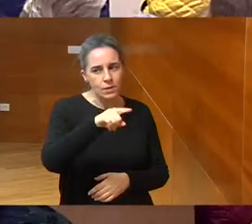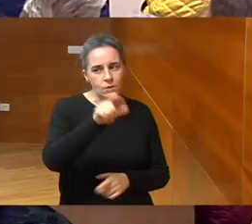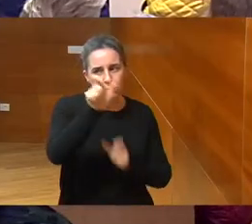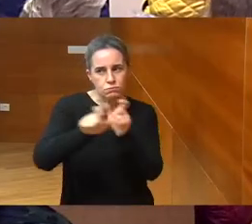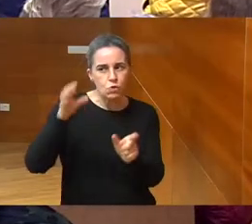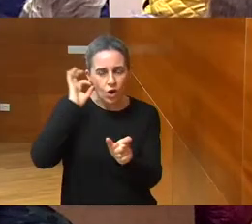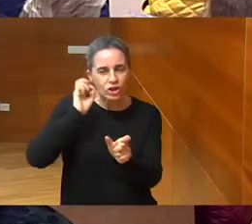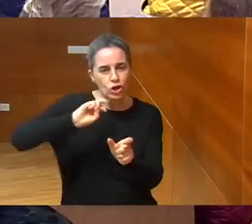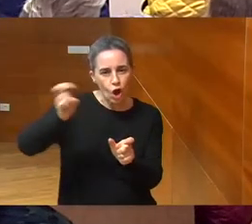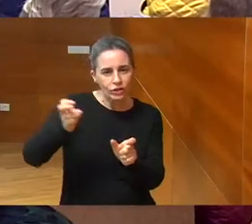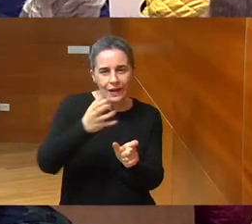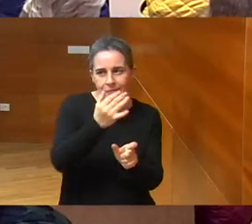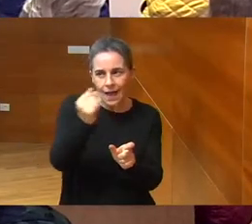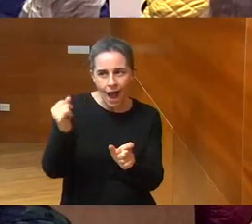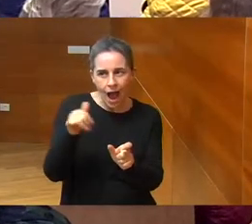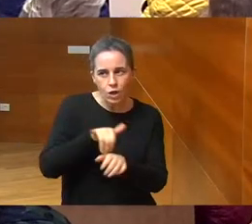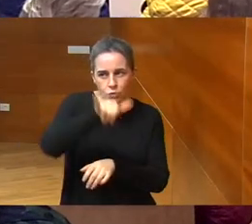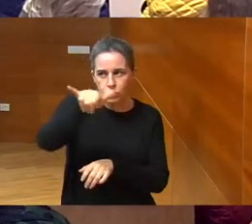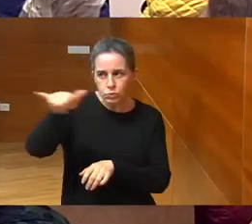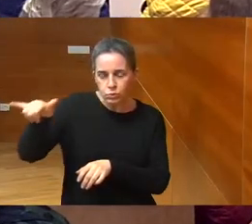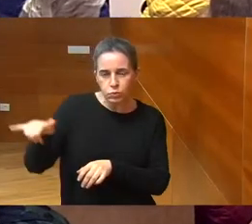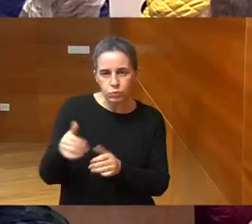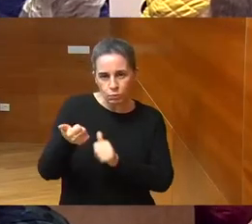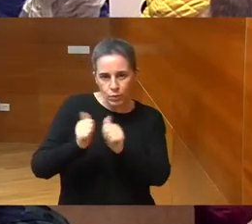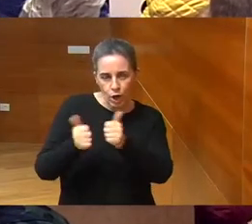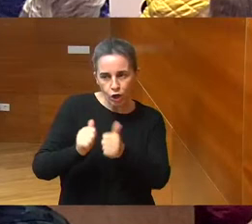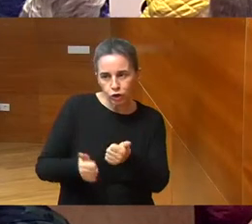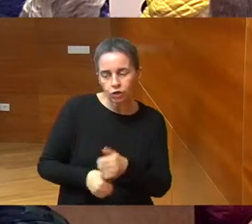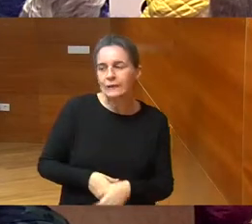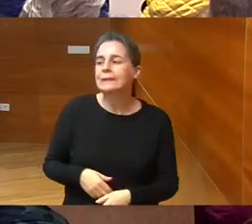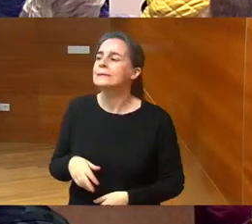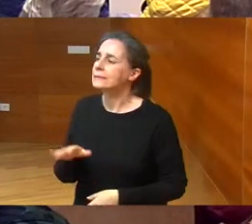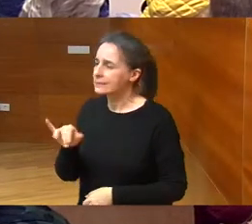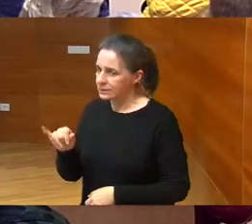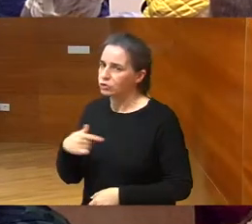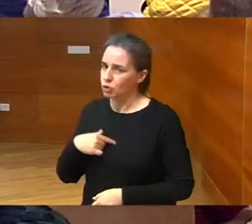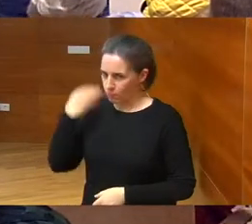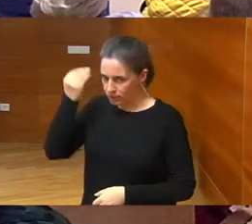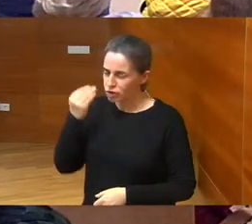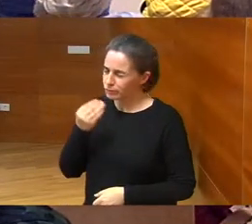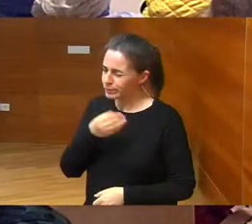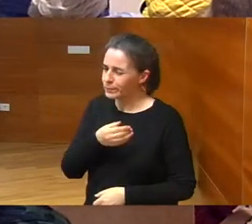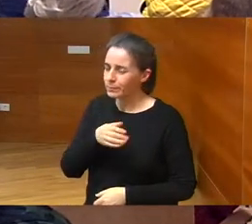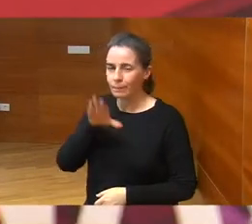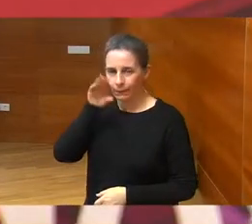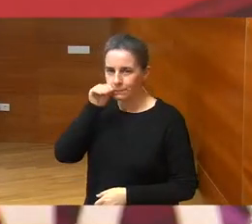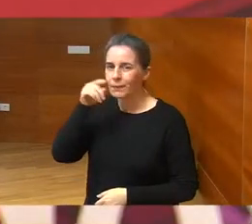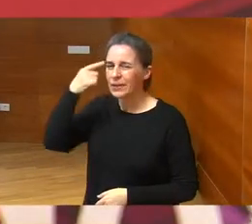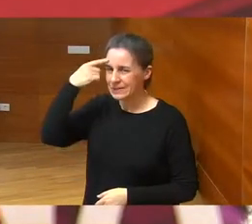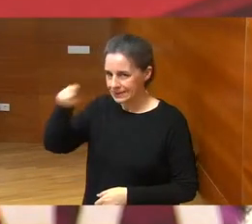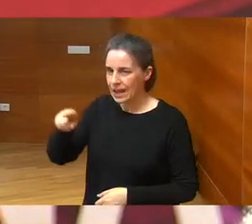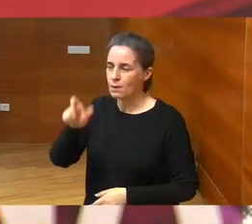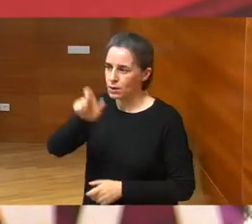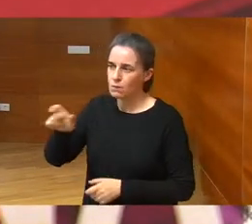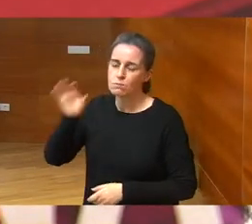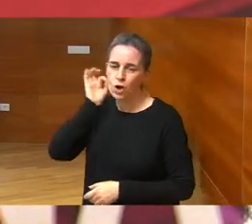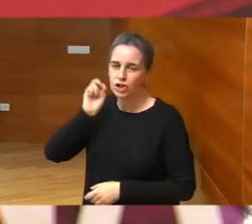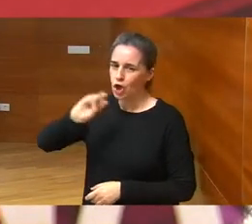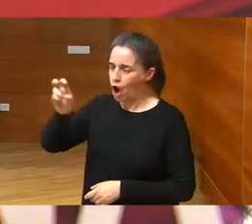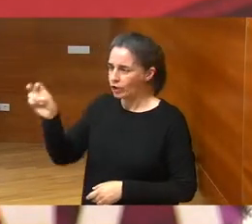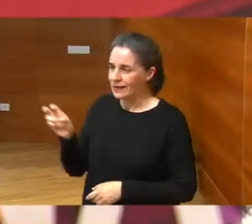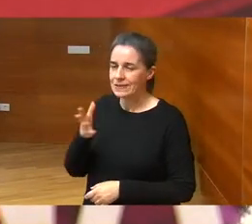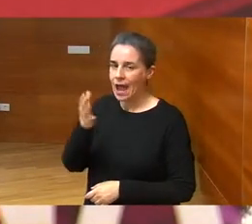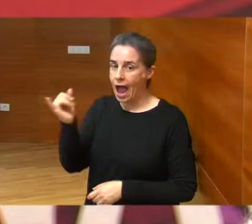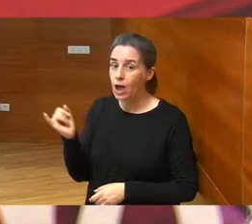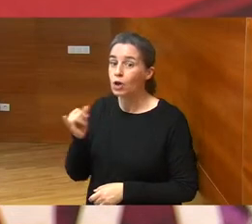Pues mira sí Supongo que casi de cerdotería porque a prensa se